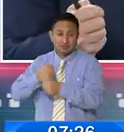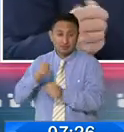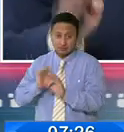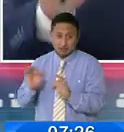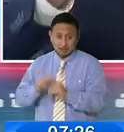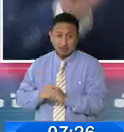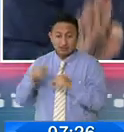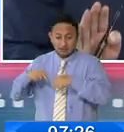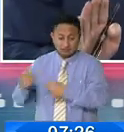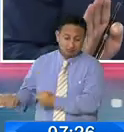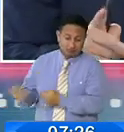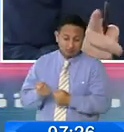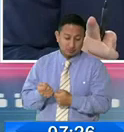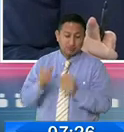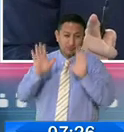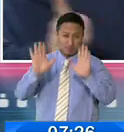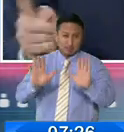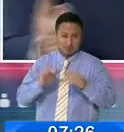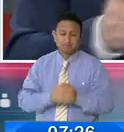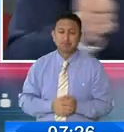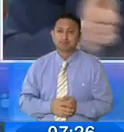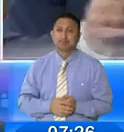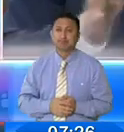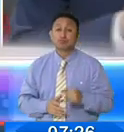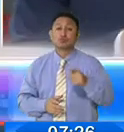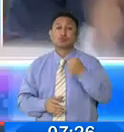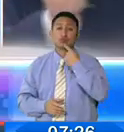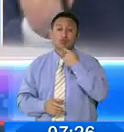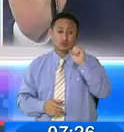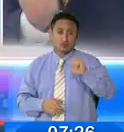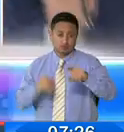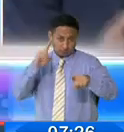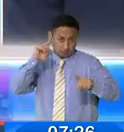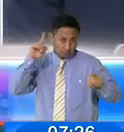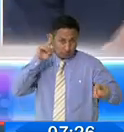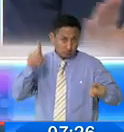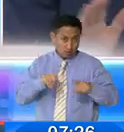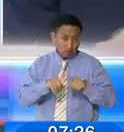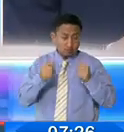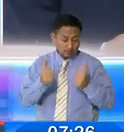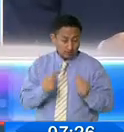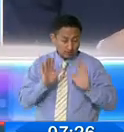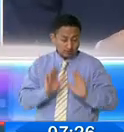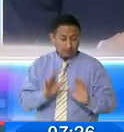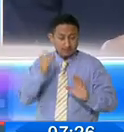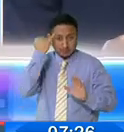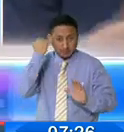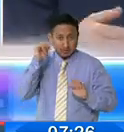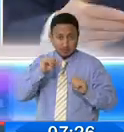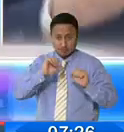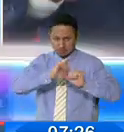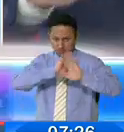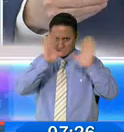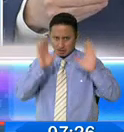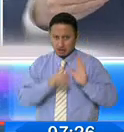también. Paremos ahí, porque todo lo que usted me ha dicho, de acuerdo, esa es la idea que se tiene y la que ha planteado y la que entraría. Pero el